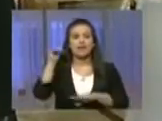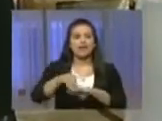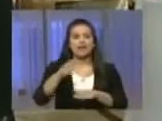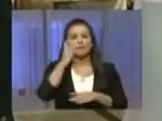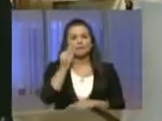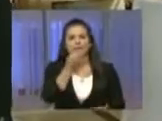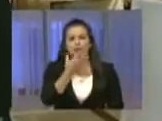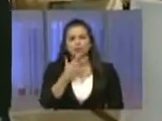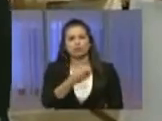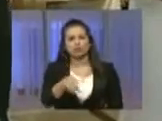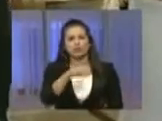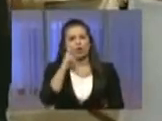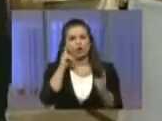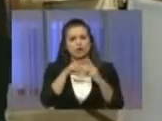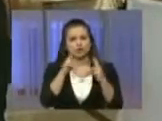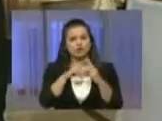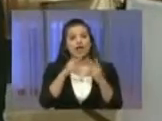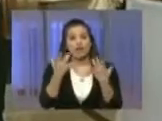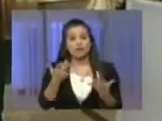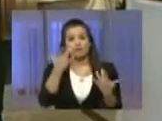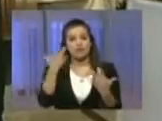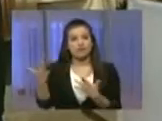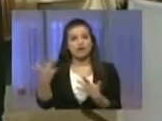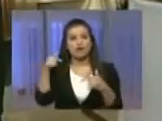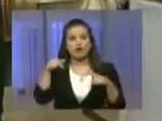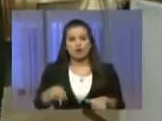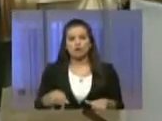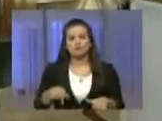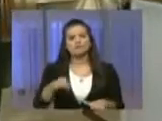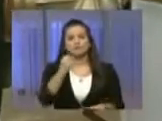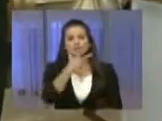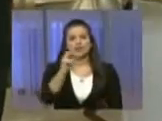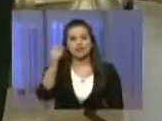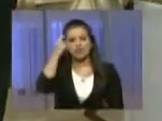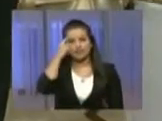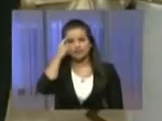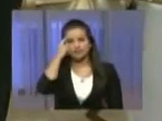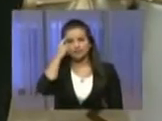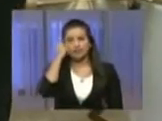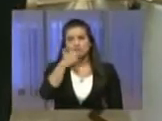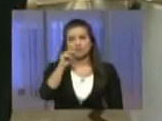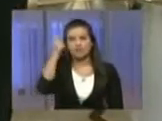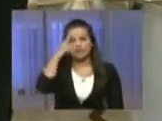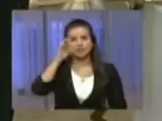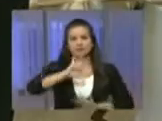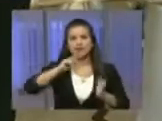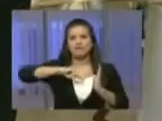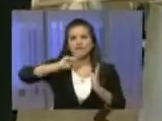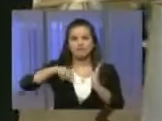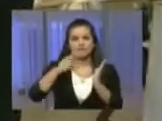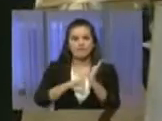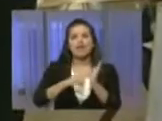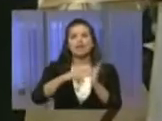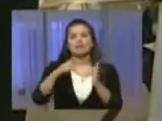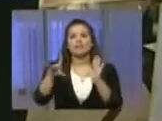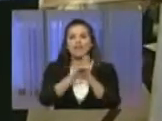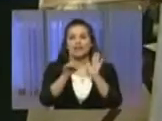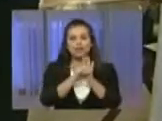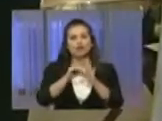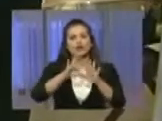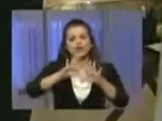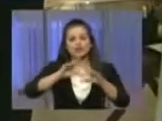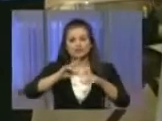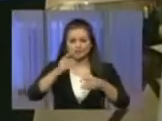conocido y hoy vamos a ver hoy se están cumpliendo 30 días de que firm el decreto de recuperación de la